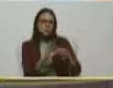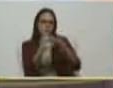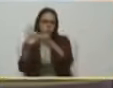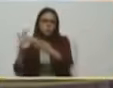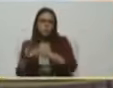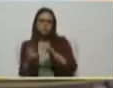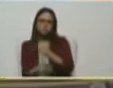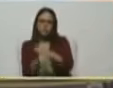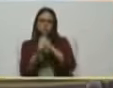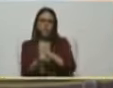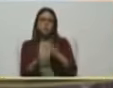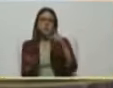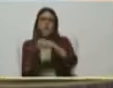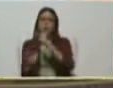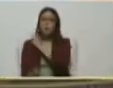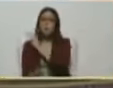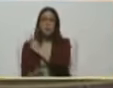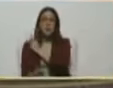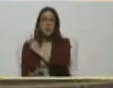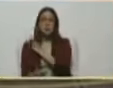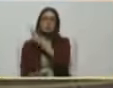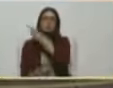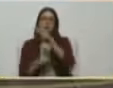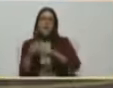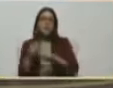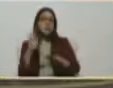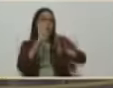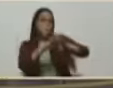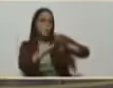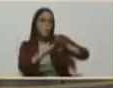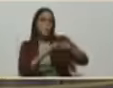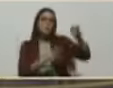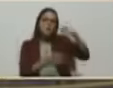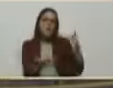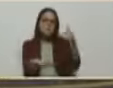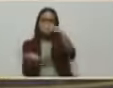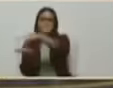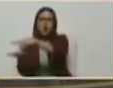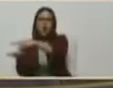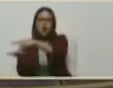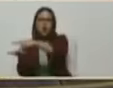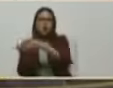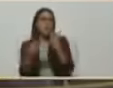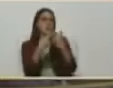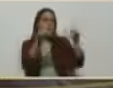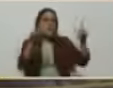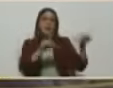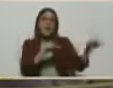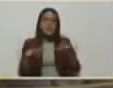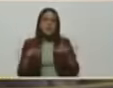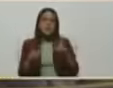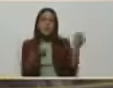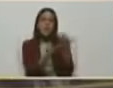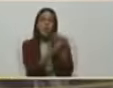Los peruanos en Lima lo llamaron y Bolívar fue, después de liberar lo que hoy es el Ecuador,